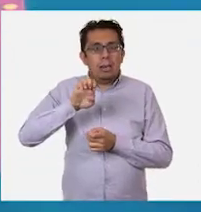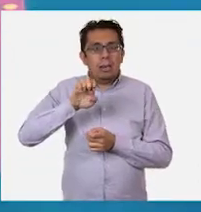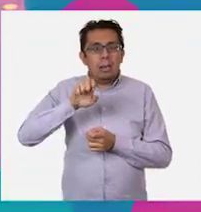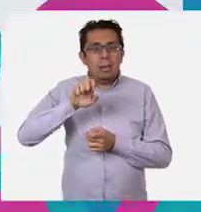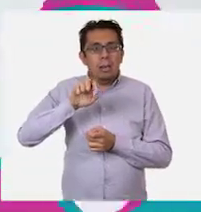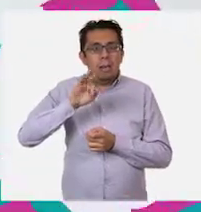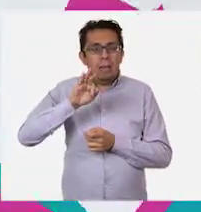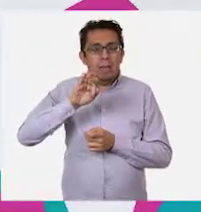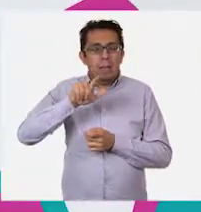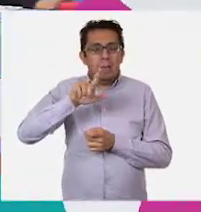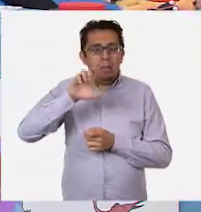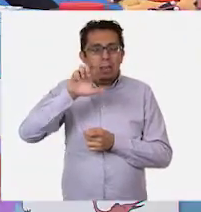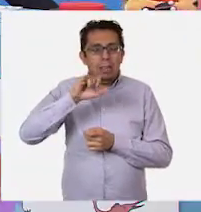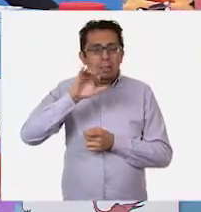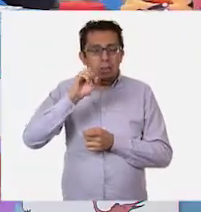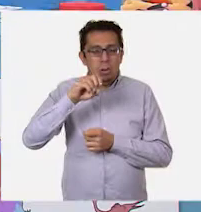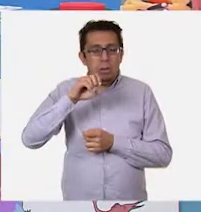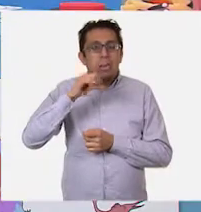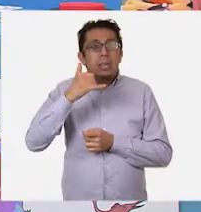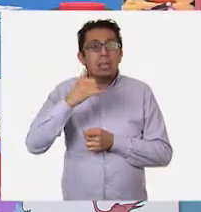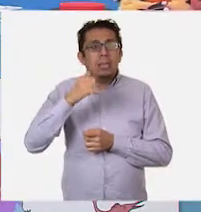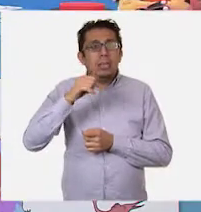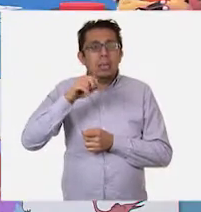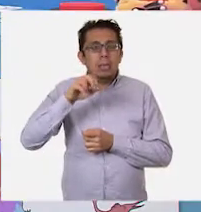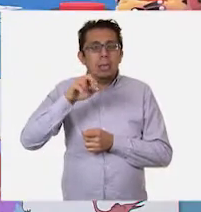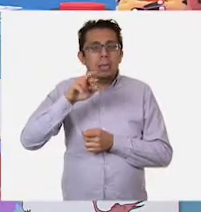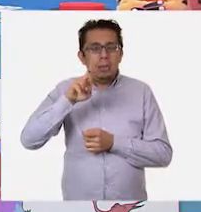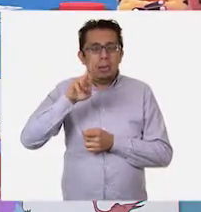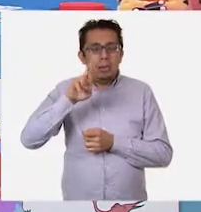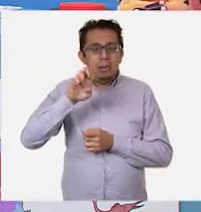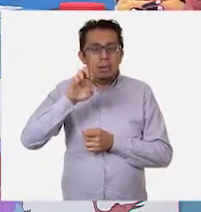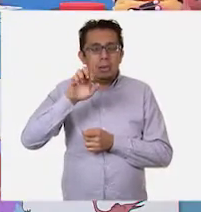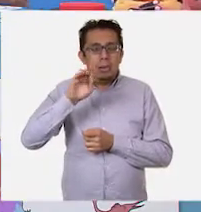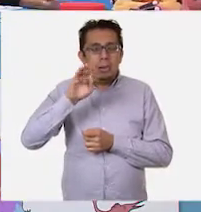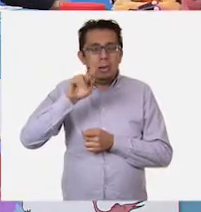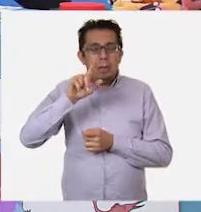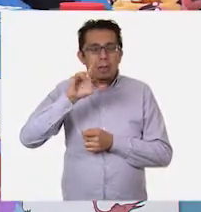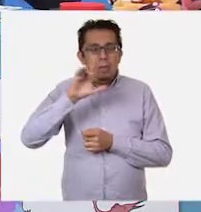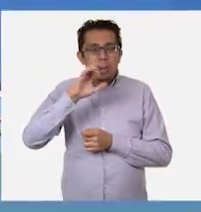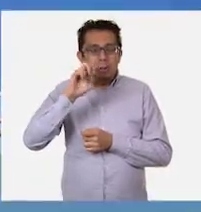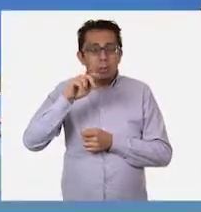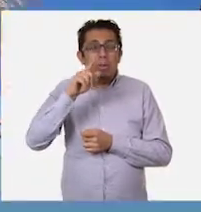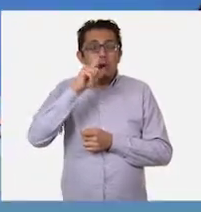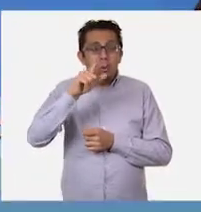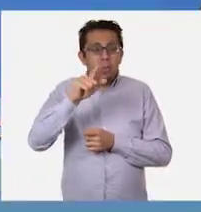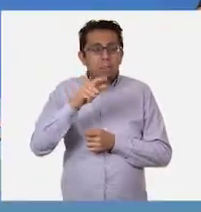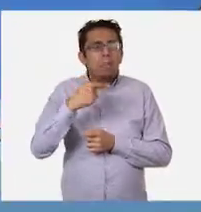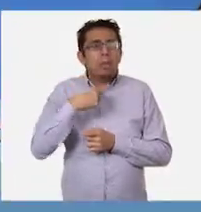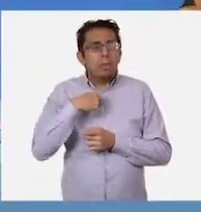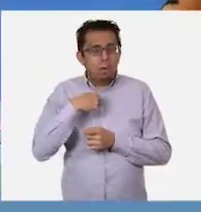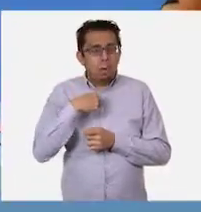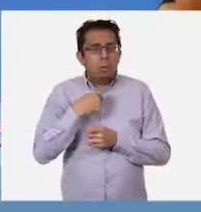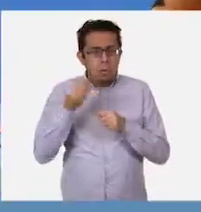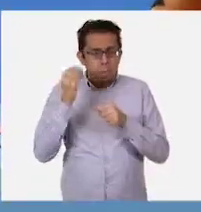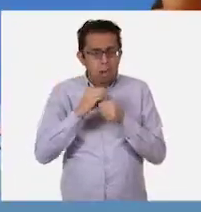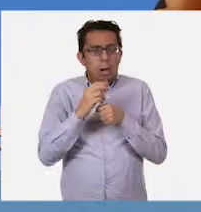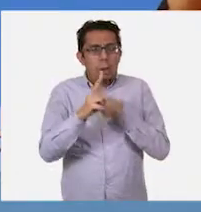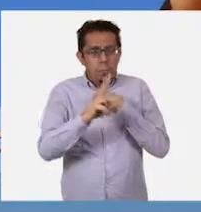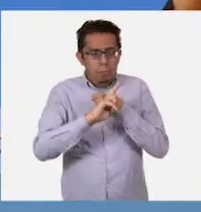luz. Fíjense, aquí en el escritorio iba a colocar un vaso, una botella con agua,